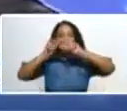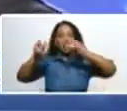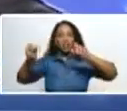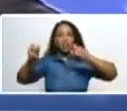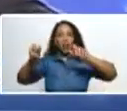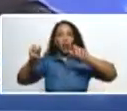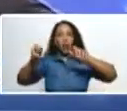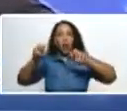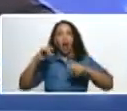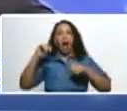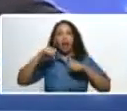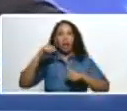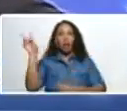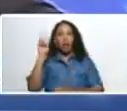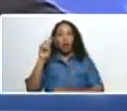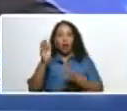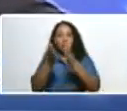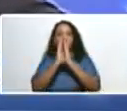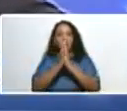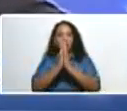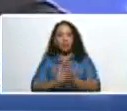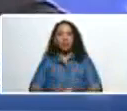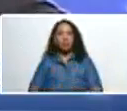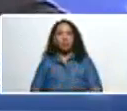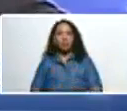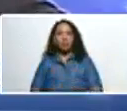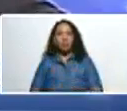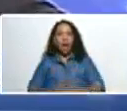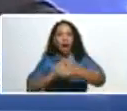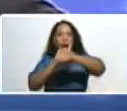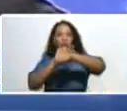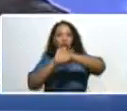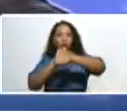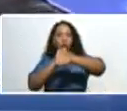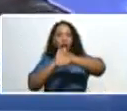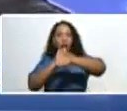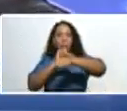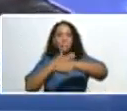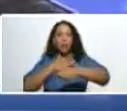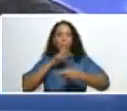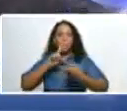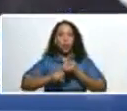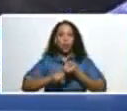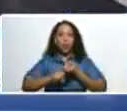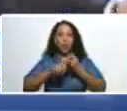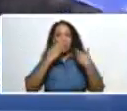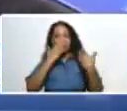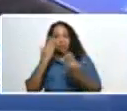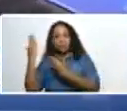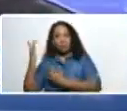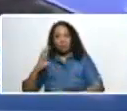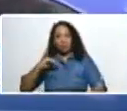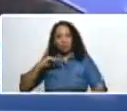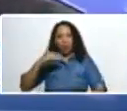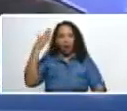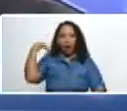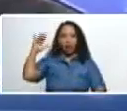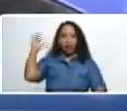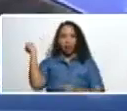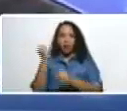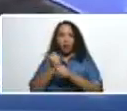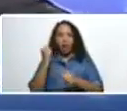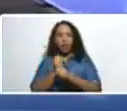criminal en Venezuela. Por favor, la doctora Cilia Flores de Maduro, detective del